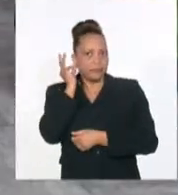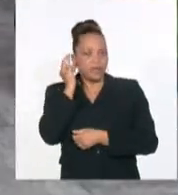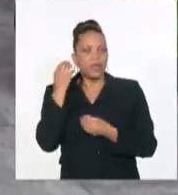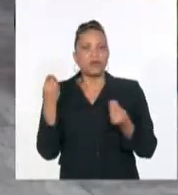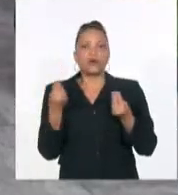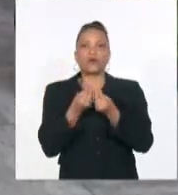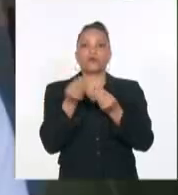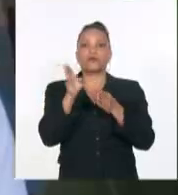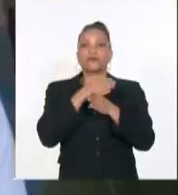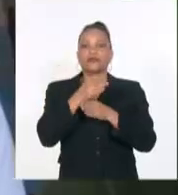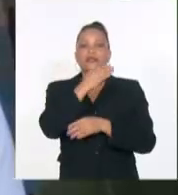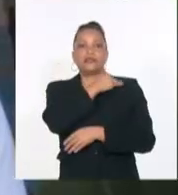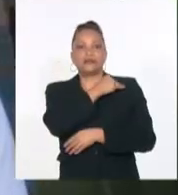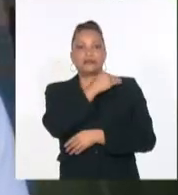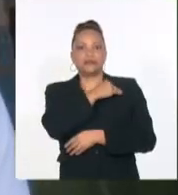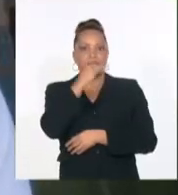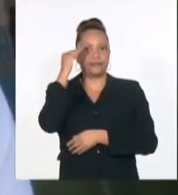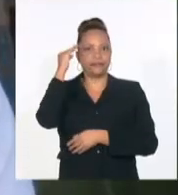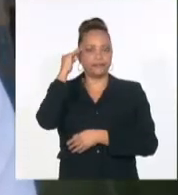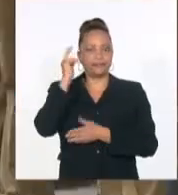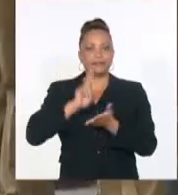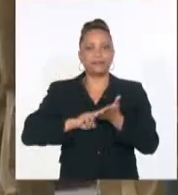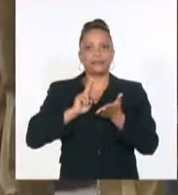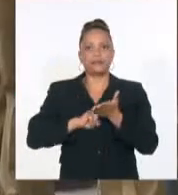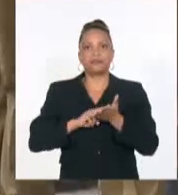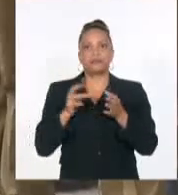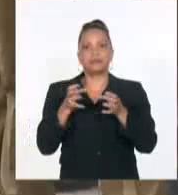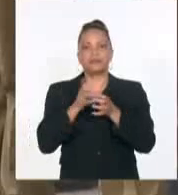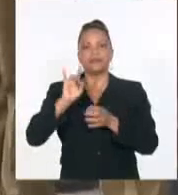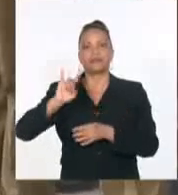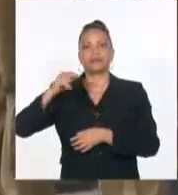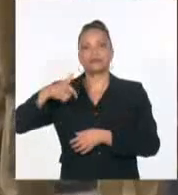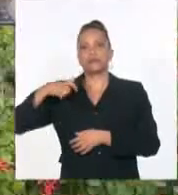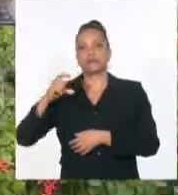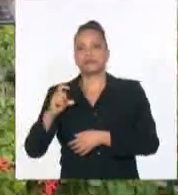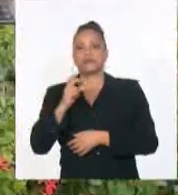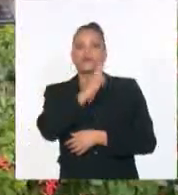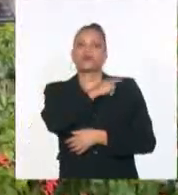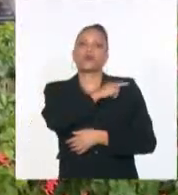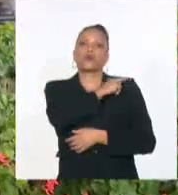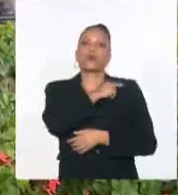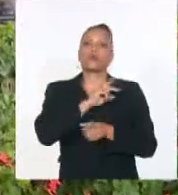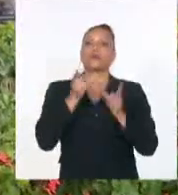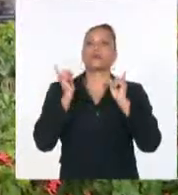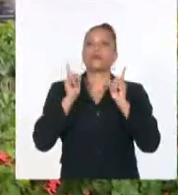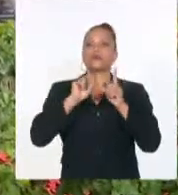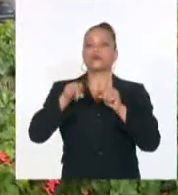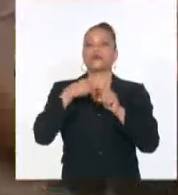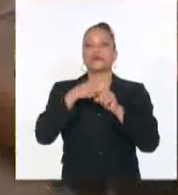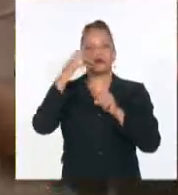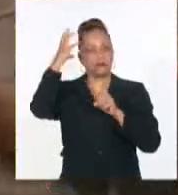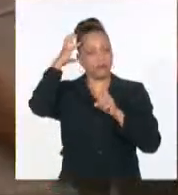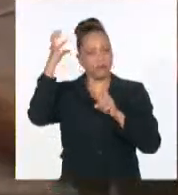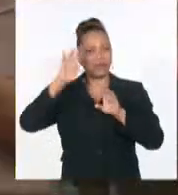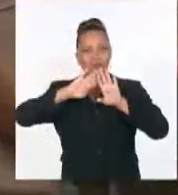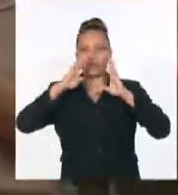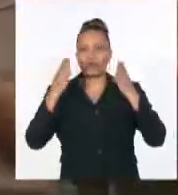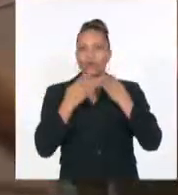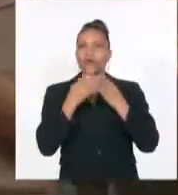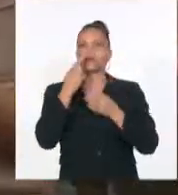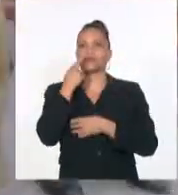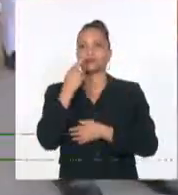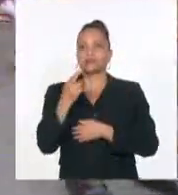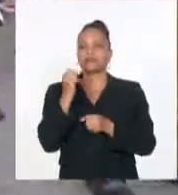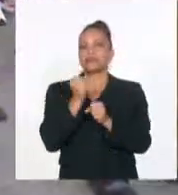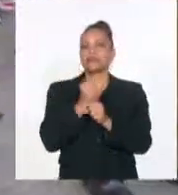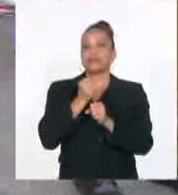otros oficiales, miembros del Buró Nacional de la Unión de Jóvenes Comunistas, cuadros políticos y el gobierno en el territorio, fueron reconocidos los